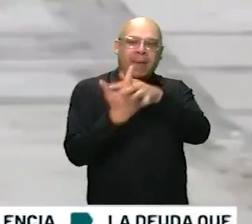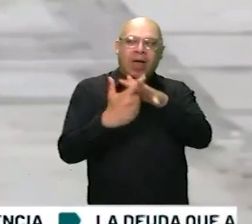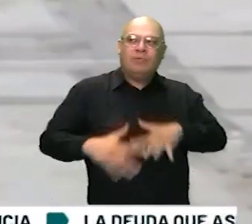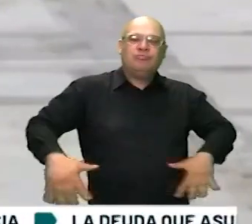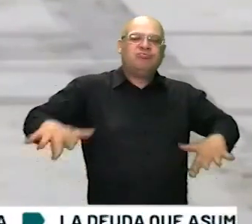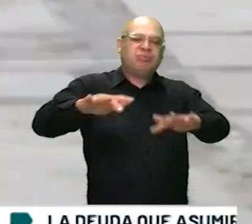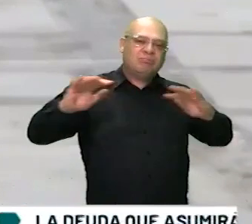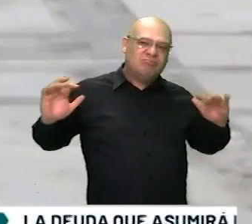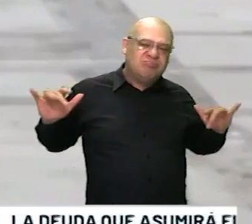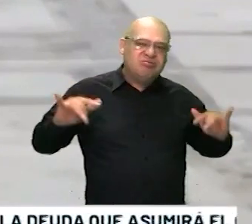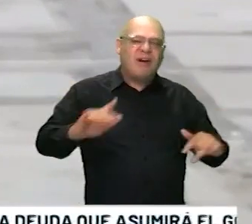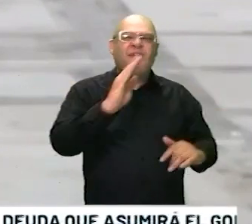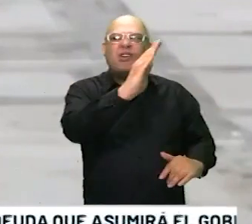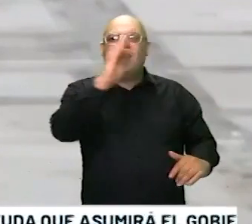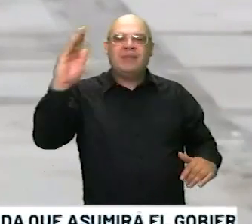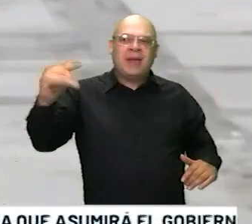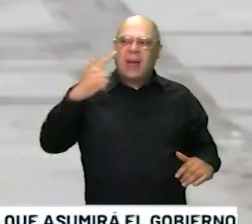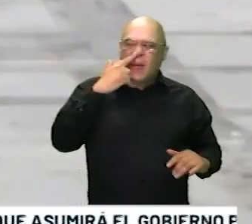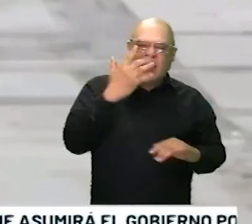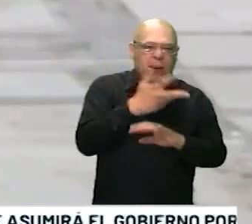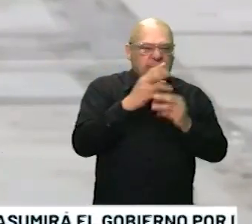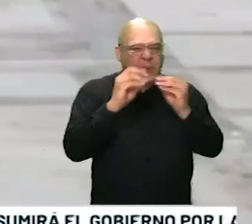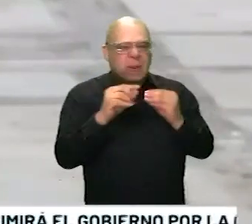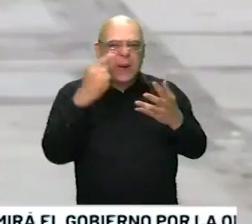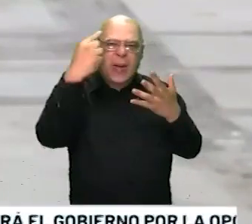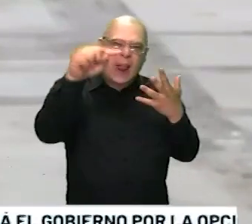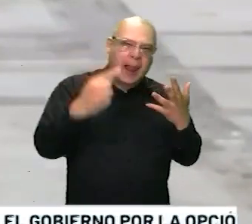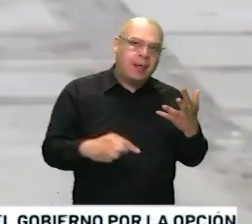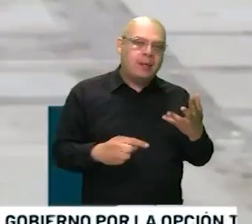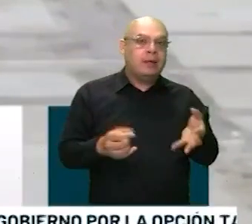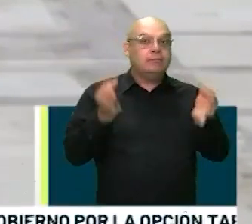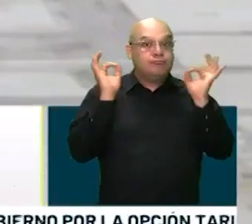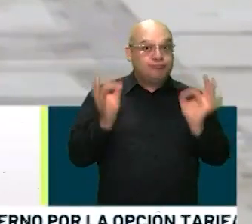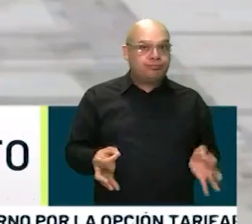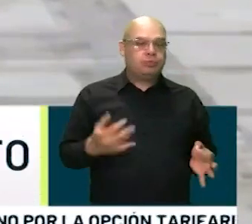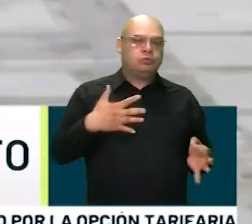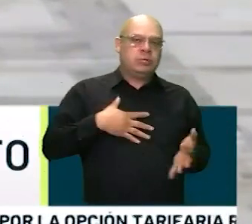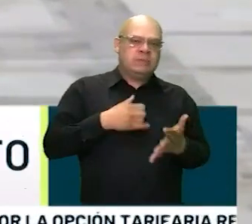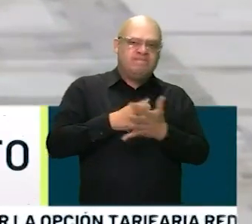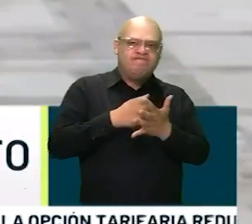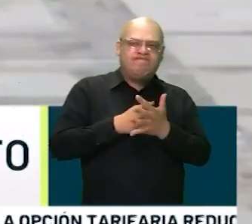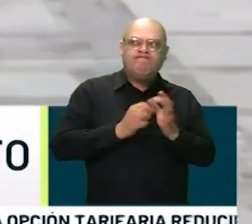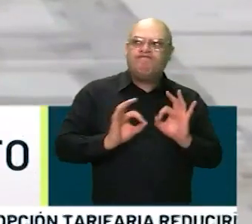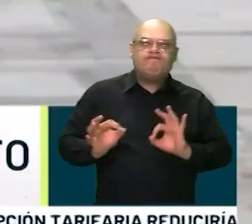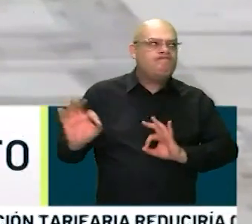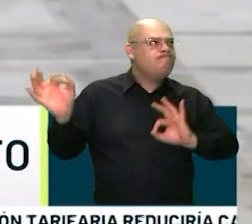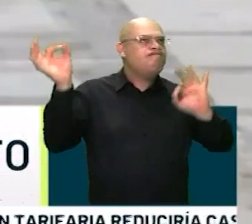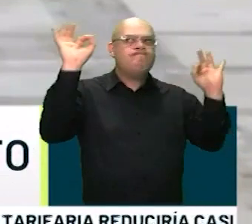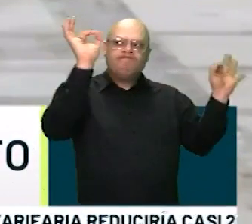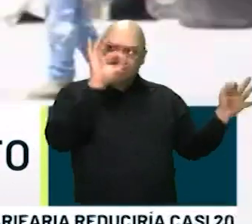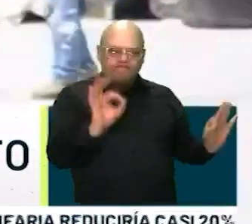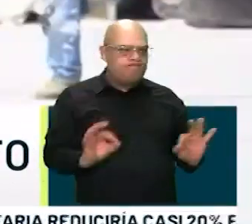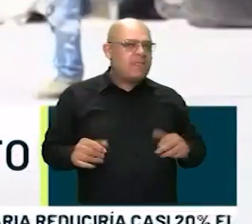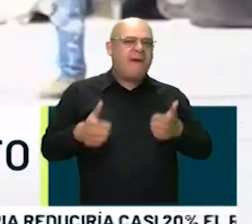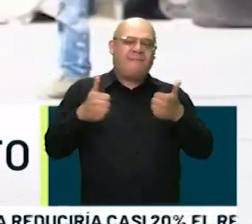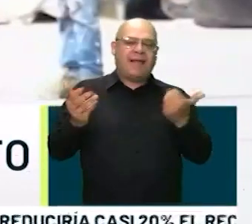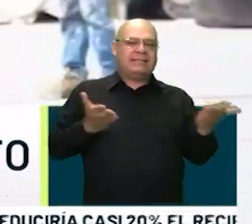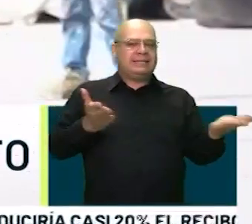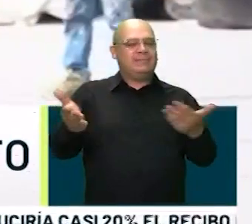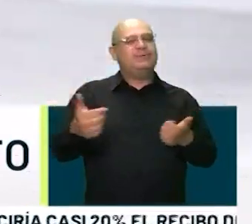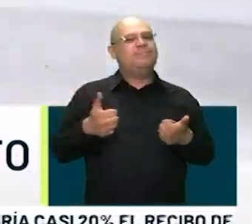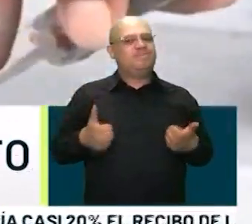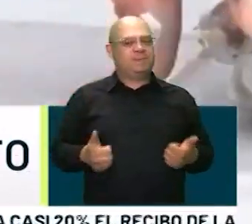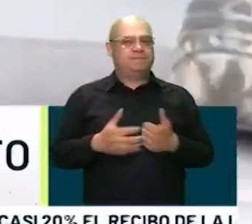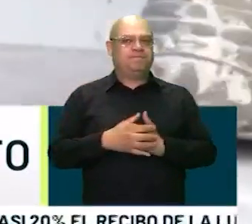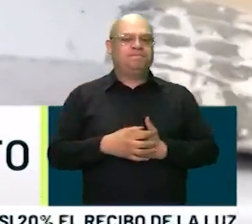disfrute de los asuntos artísticos y culturales y por eso Seguiremos haciendo todos los esfuerzos posibles porque estén en el mejor estado y puedan prestar sus servicios incluso